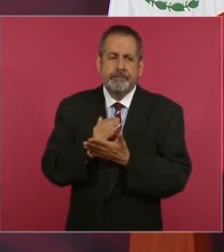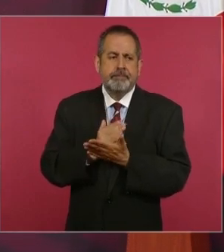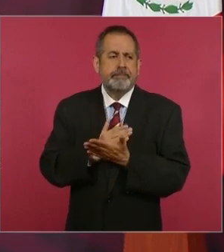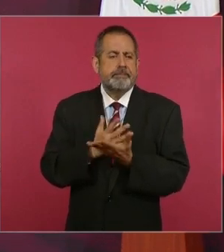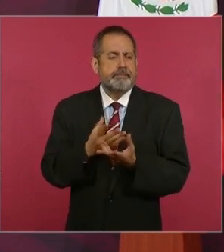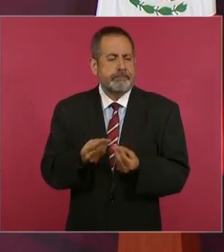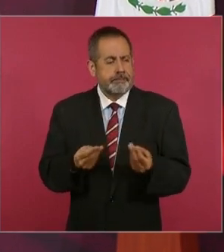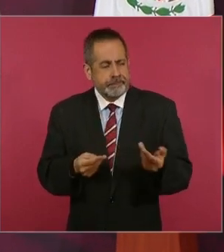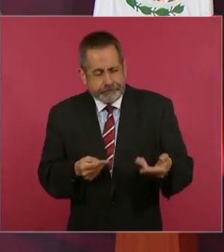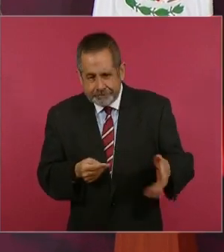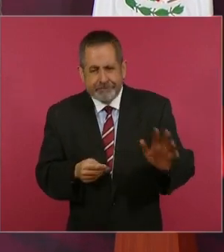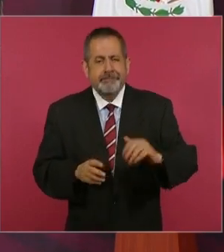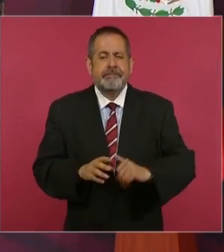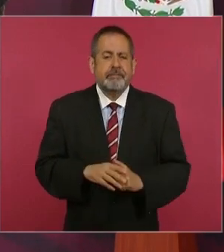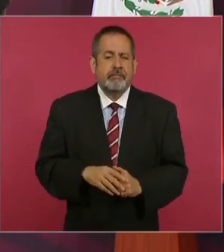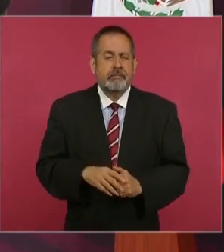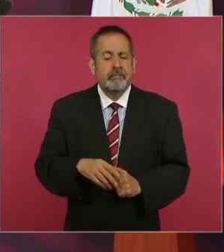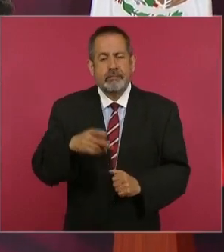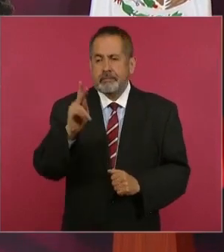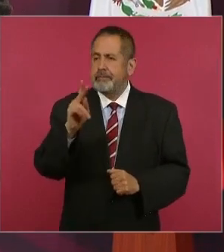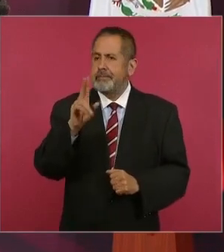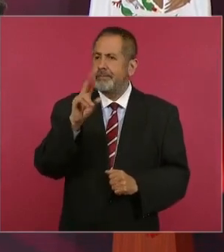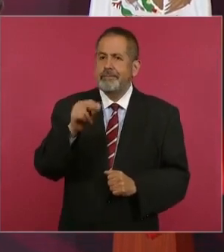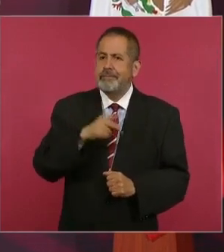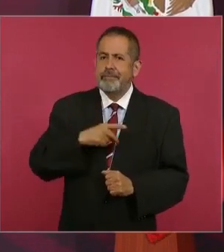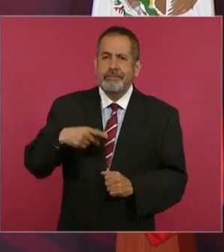pasando pero no debe